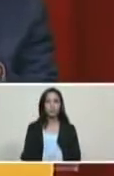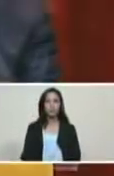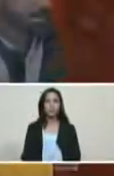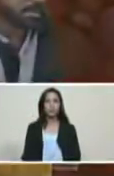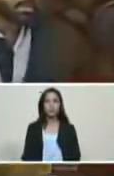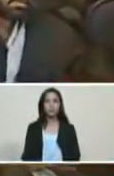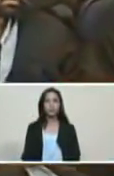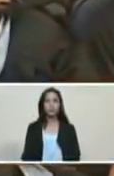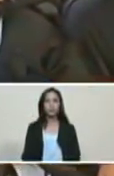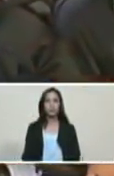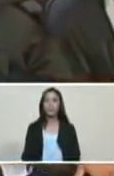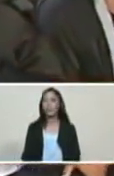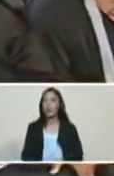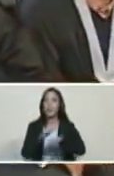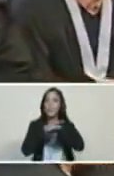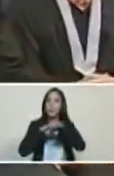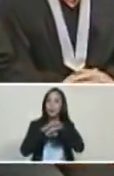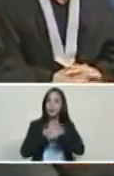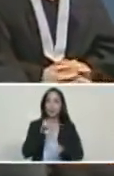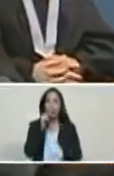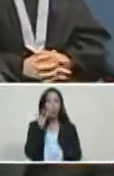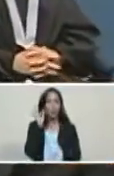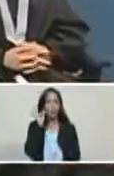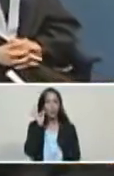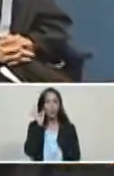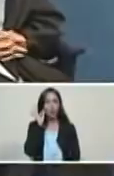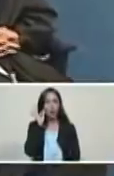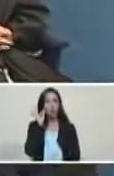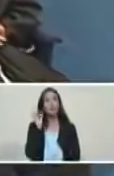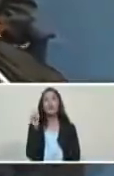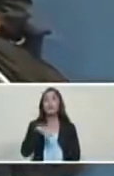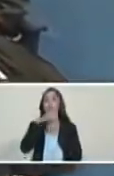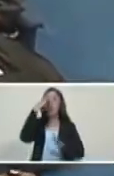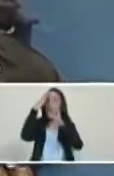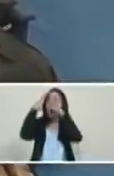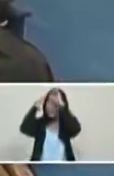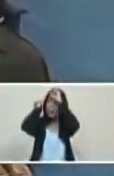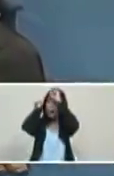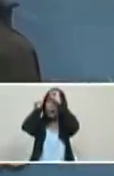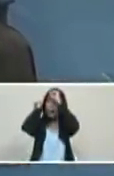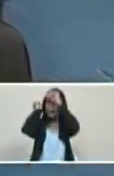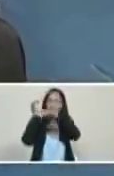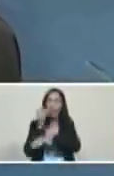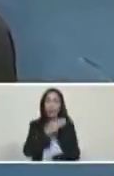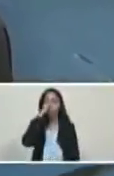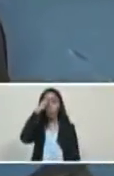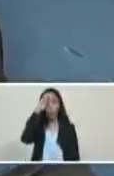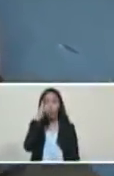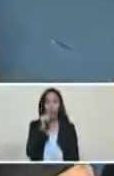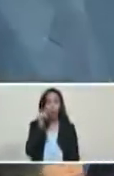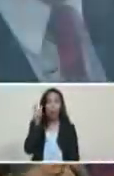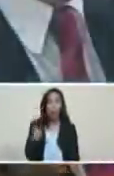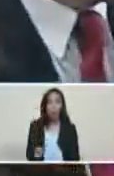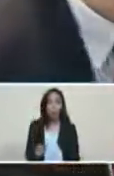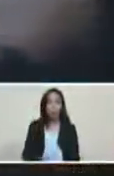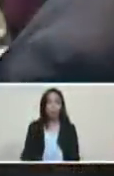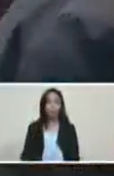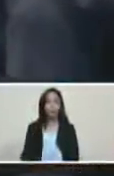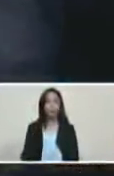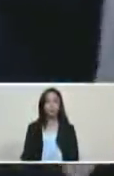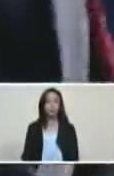compatriota ministros, compatriota embajador de la hermana República de Cuba,